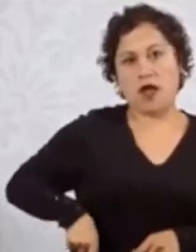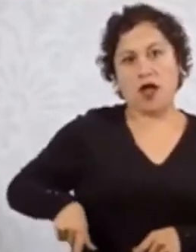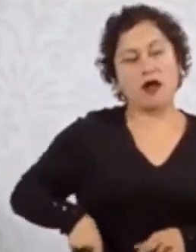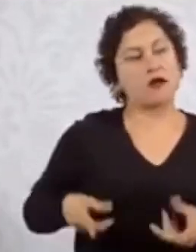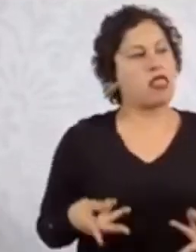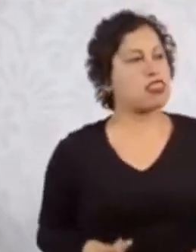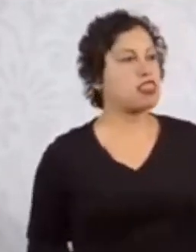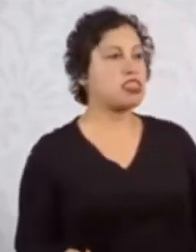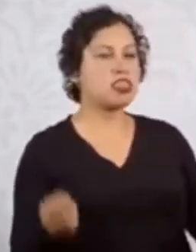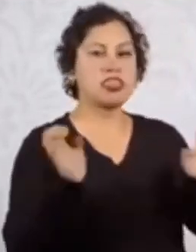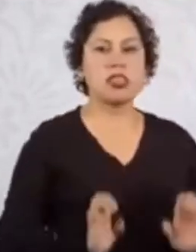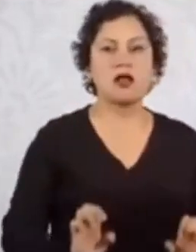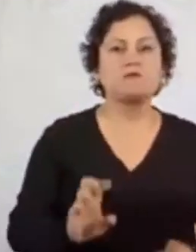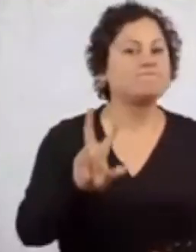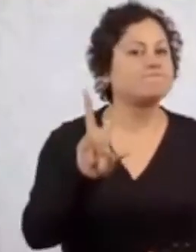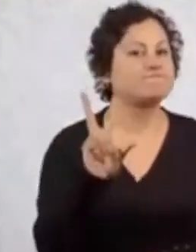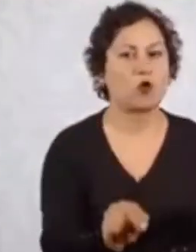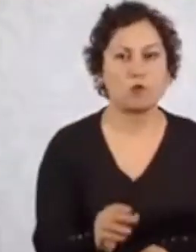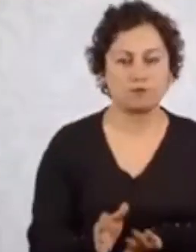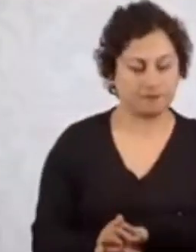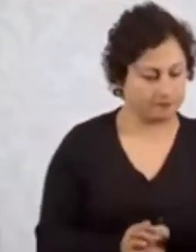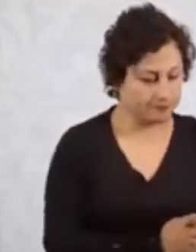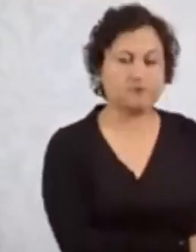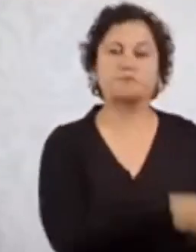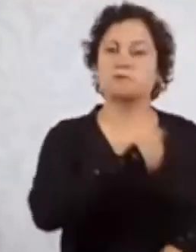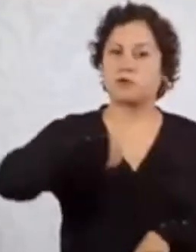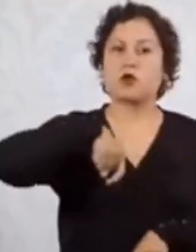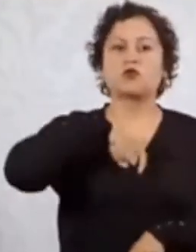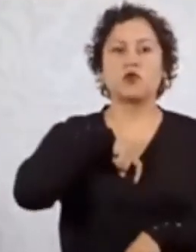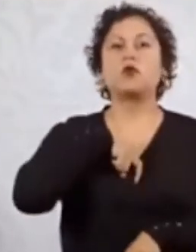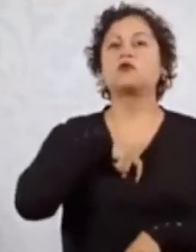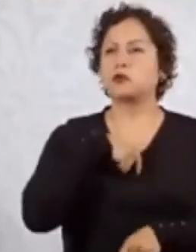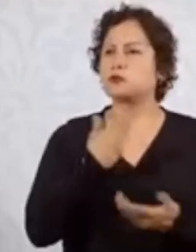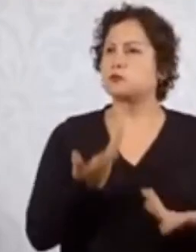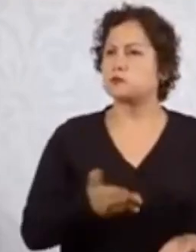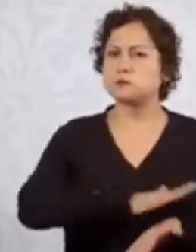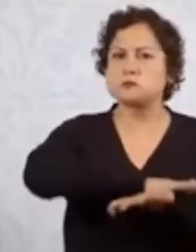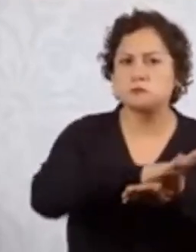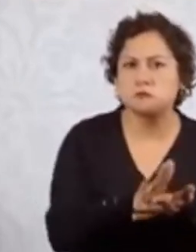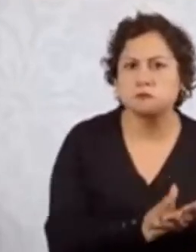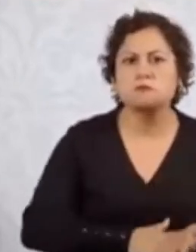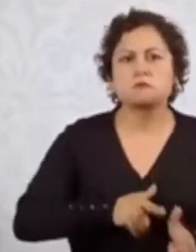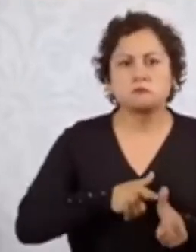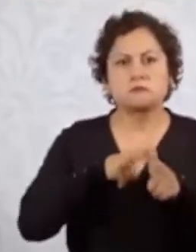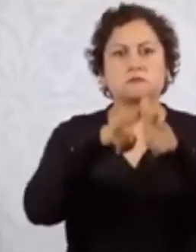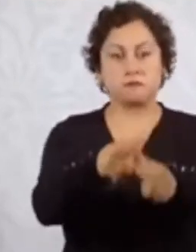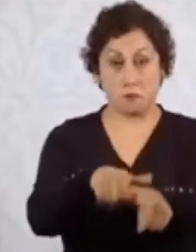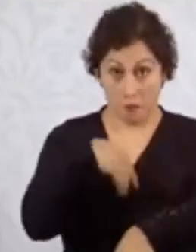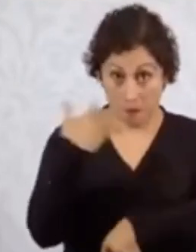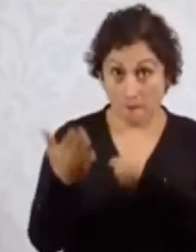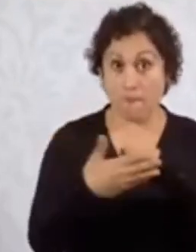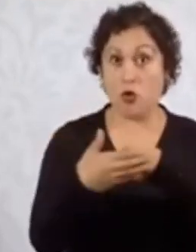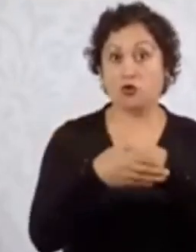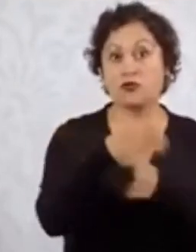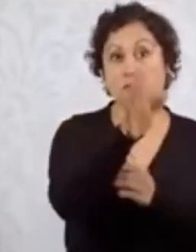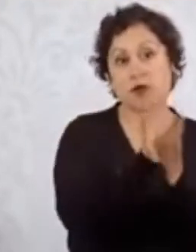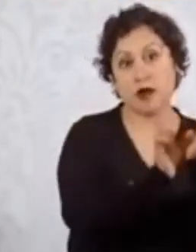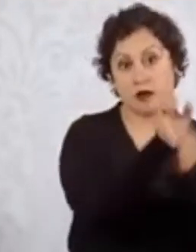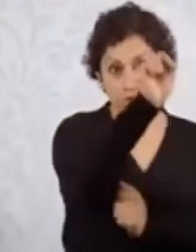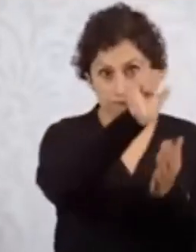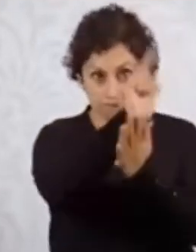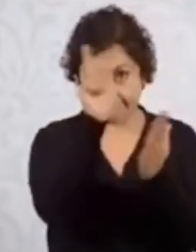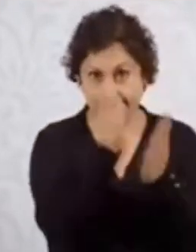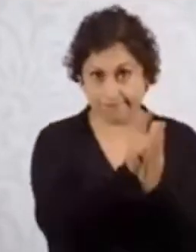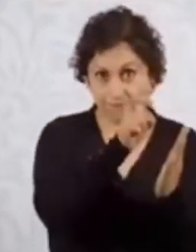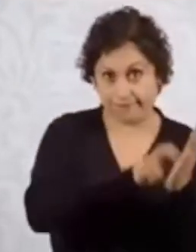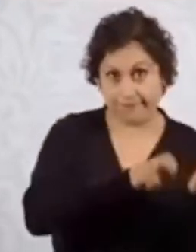tiene Claudia ante sí, pero también muchísimos retos, pero me ha gustado muchísimo esta defensa del medio ambiente y no